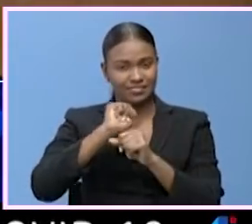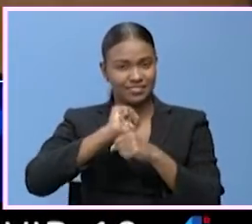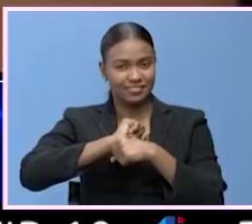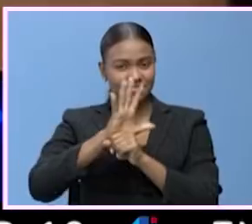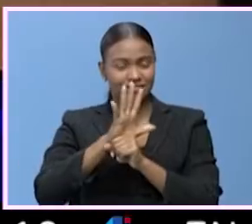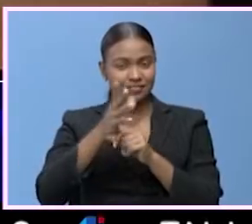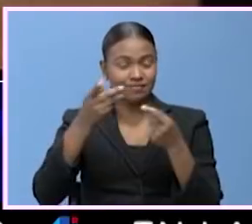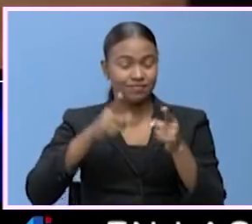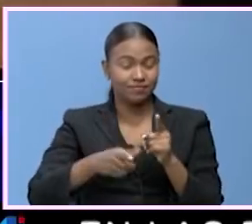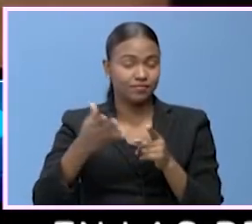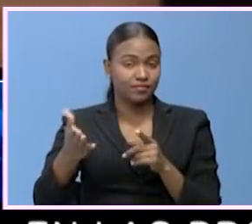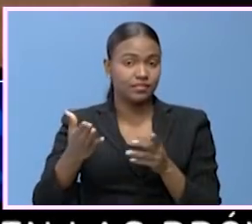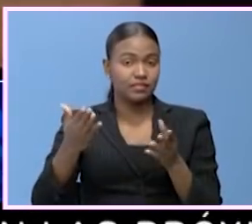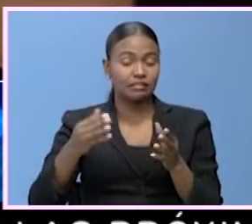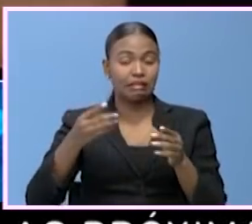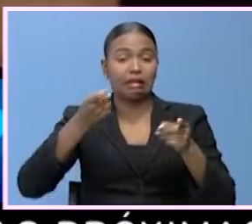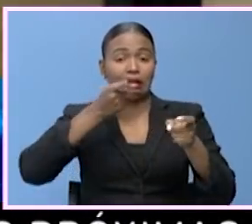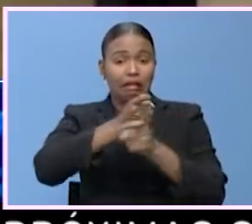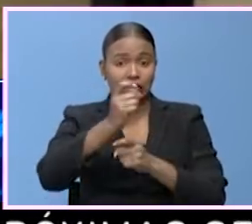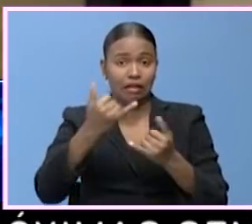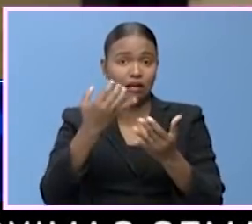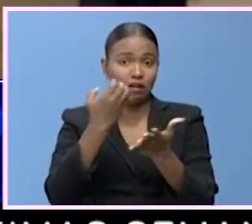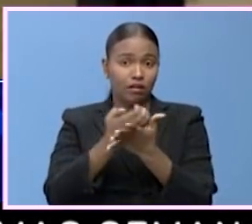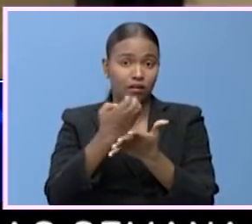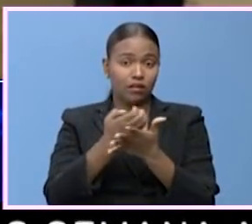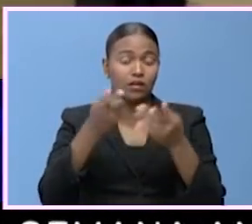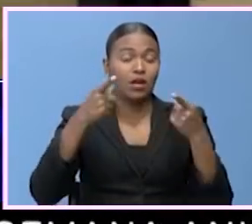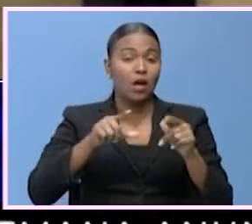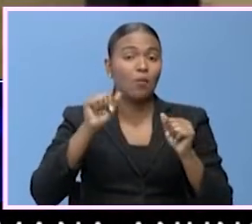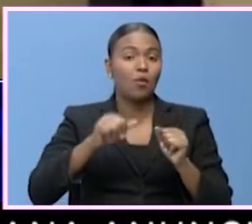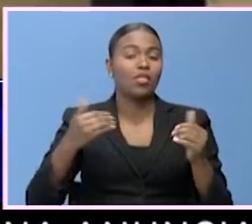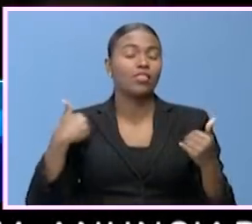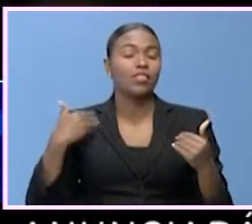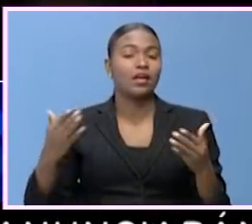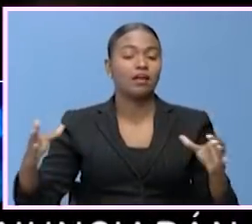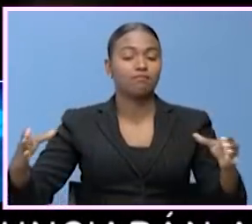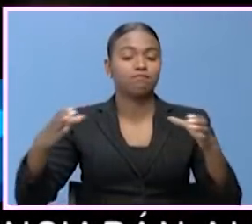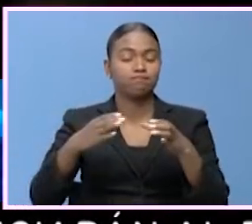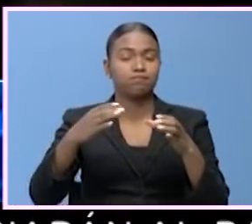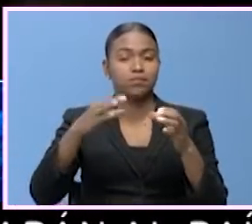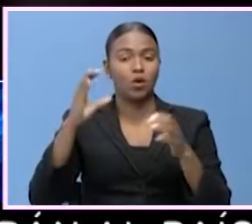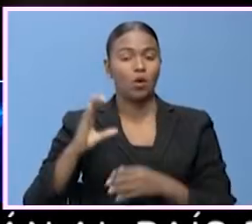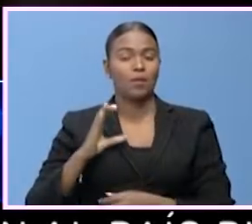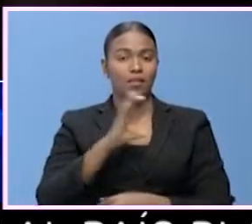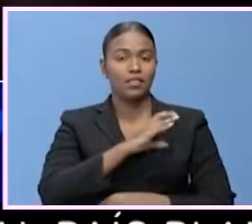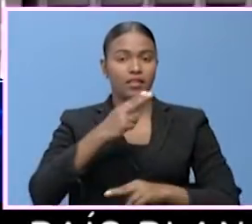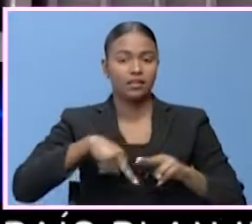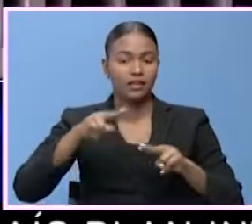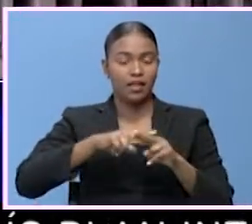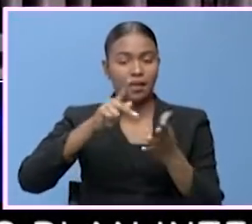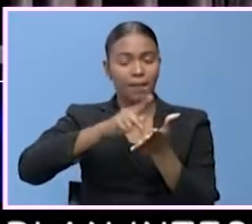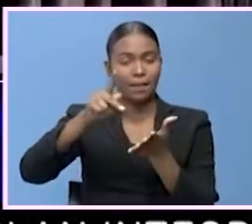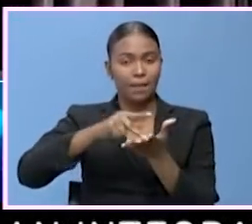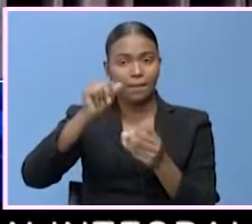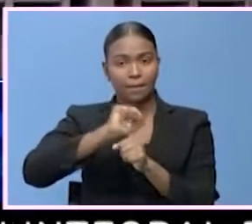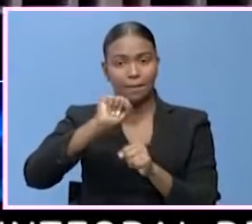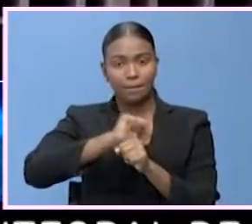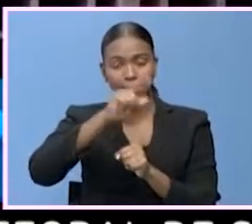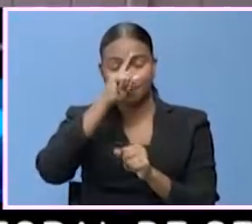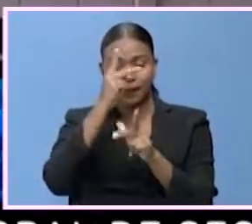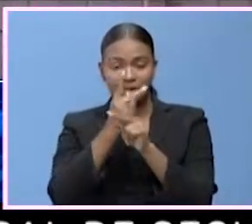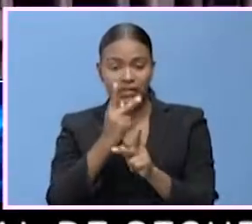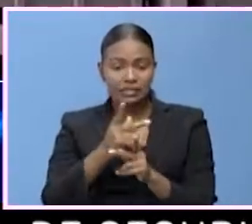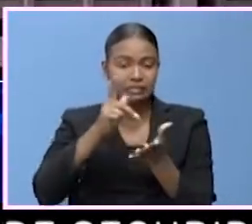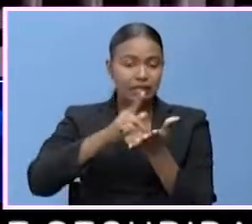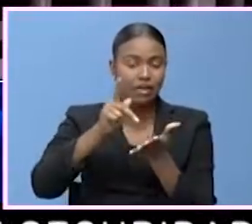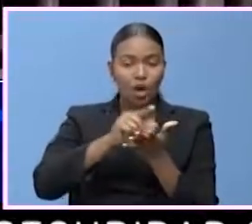del COVID-19 que ha afectado la economía, se puede convocar por adelantado al Comité Nacional de Salarios para revisar el salario